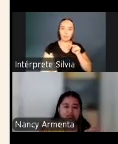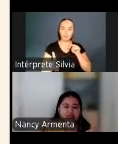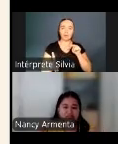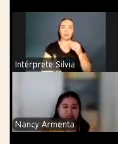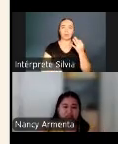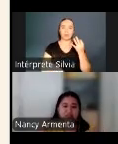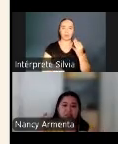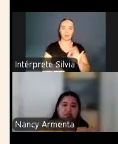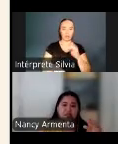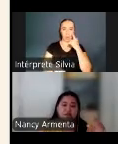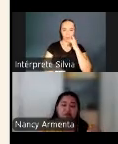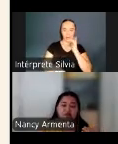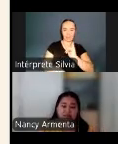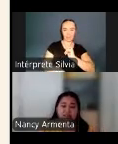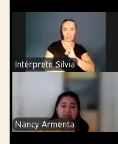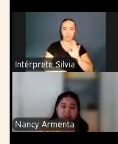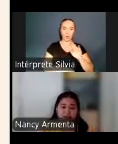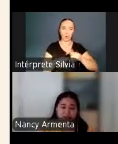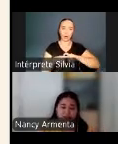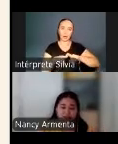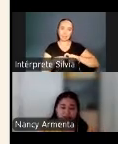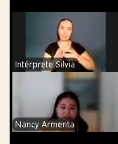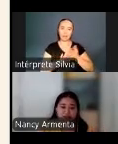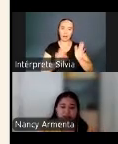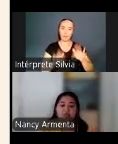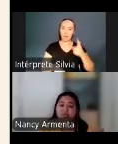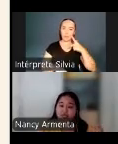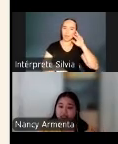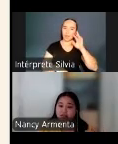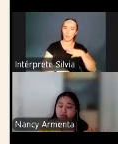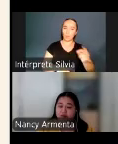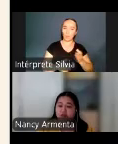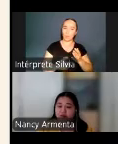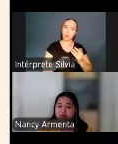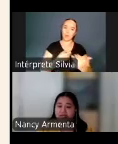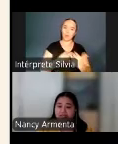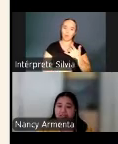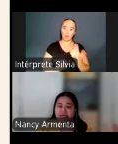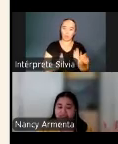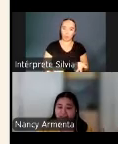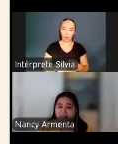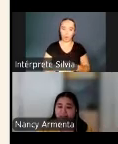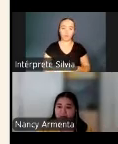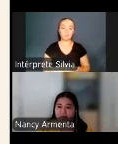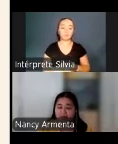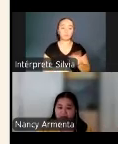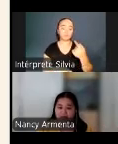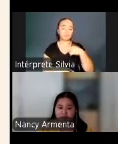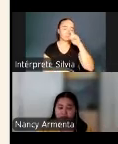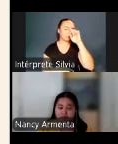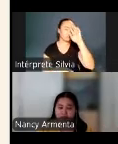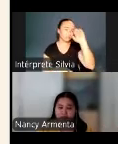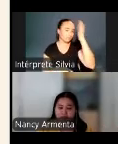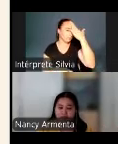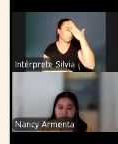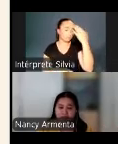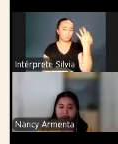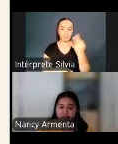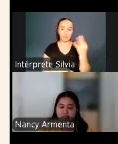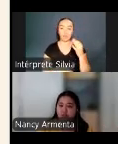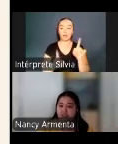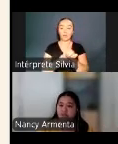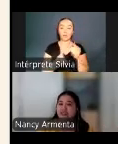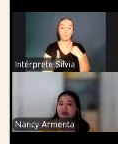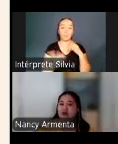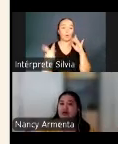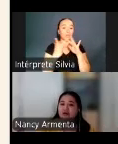identidades o características se puede modificar este tipo de experiencias. Y tomamos como referencia este marco del trato digno que ya les mencionaba, que